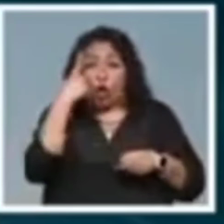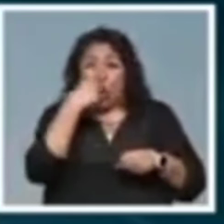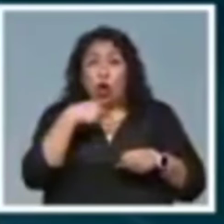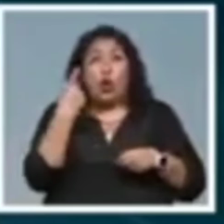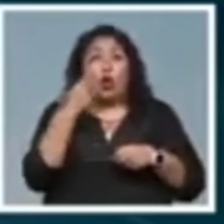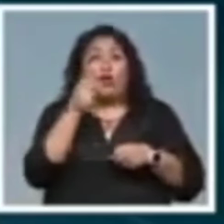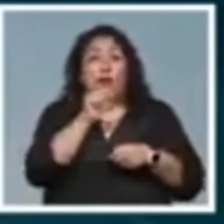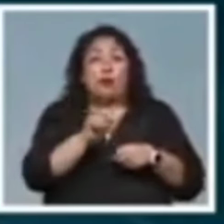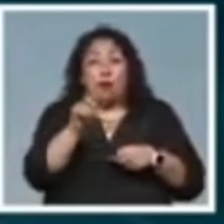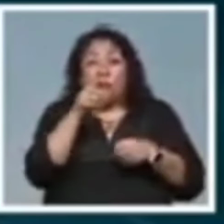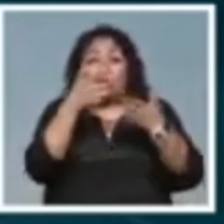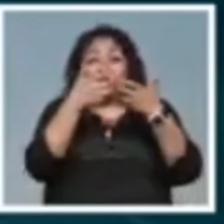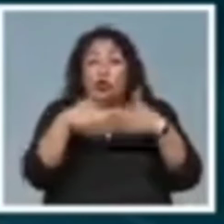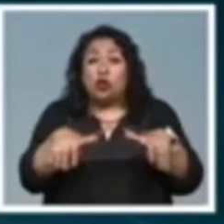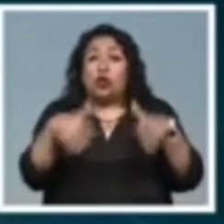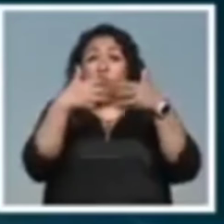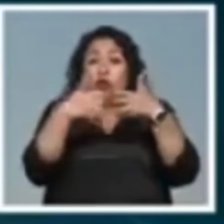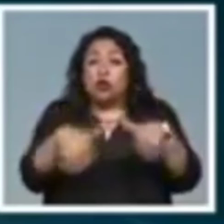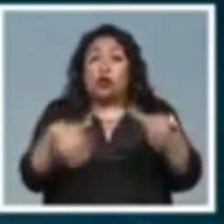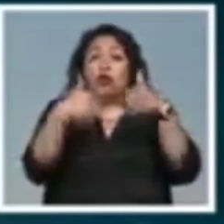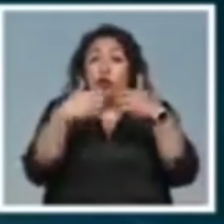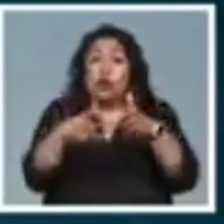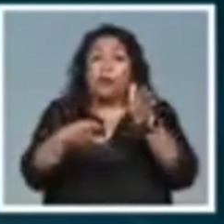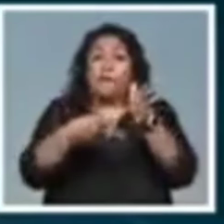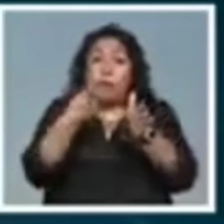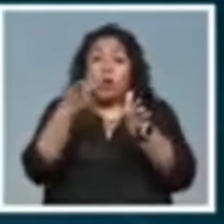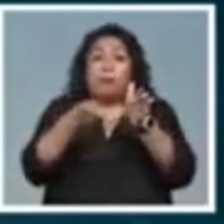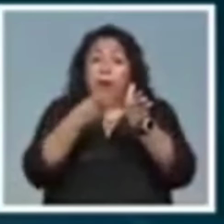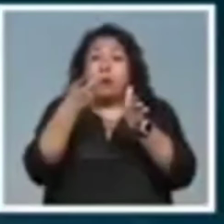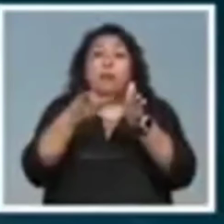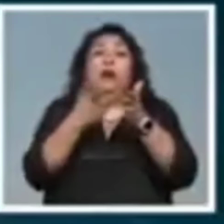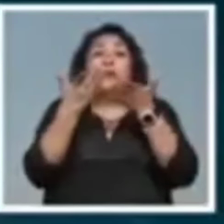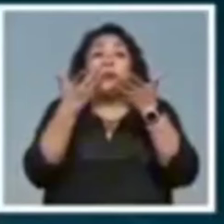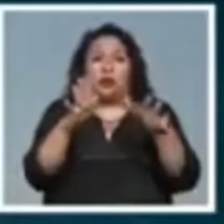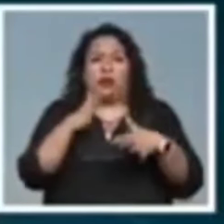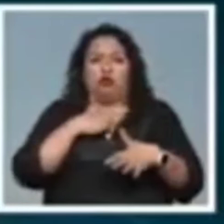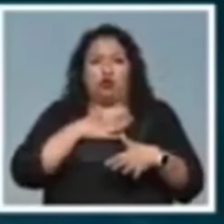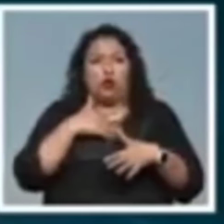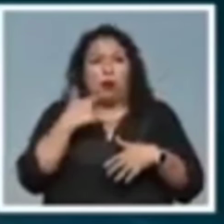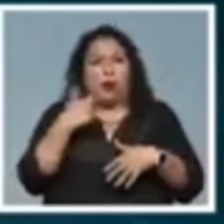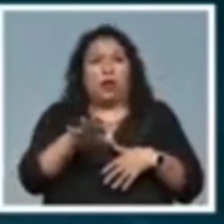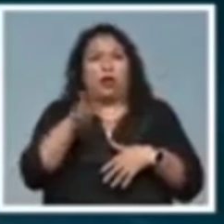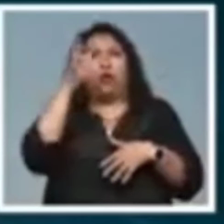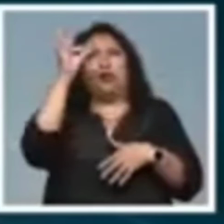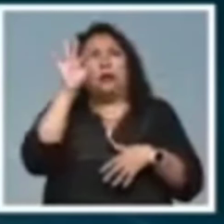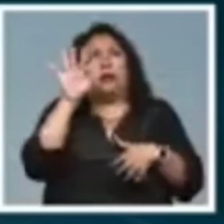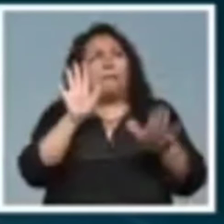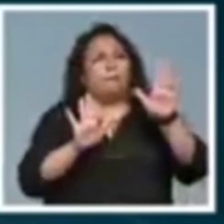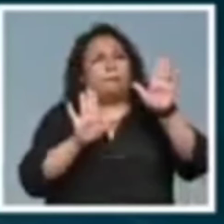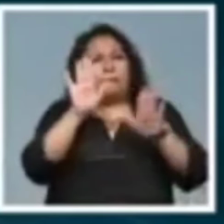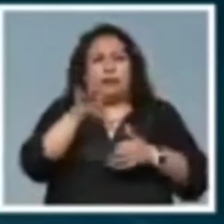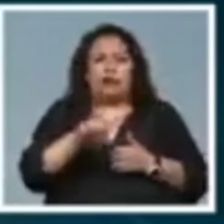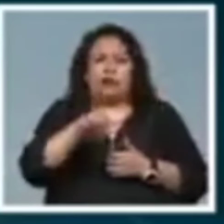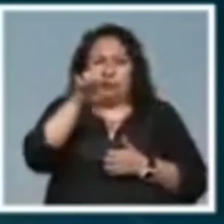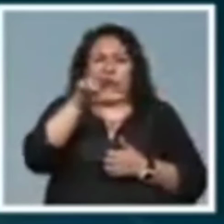cada fin de semana hacer funciones, ¿no? Ya cuando encontré al mimo a los 17